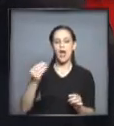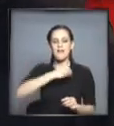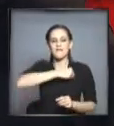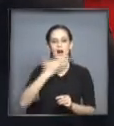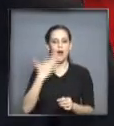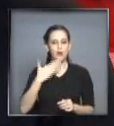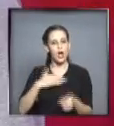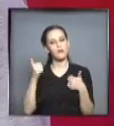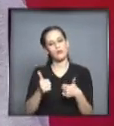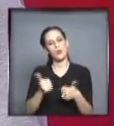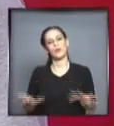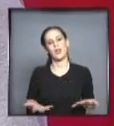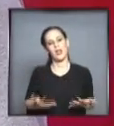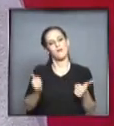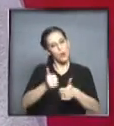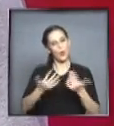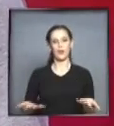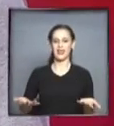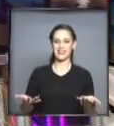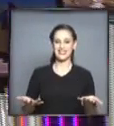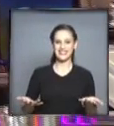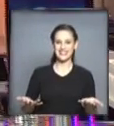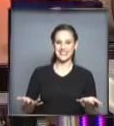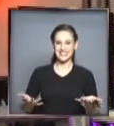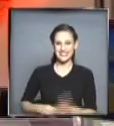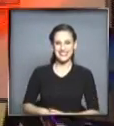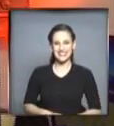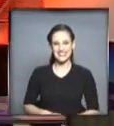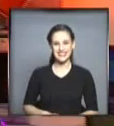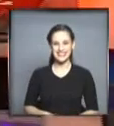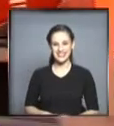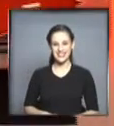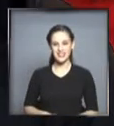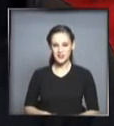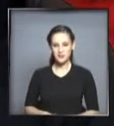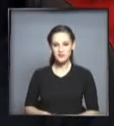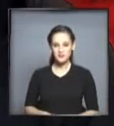¡Vamos! ¡Bravo! Muy bien. Muchas más creativas de San Lorenzo. Casi.